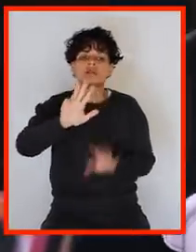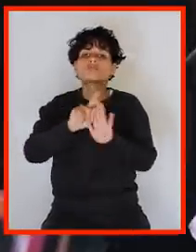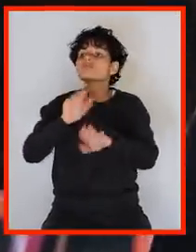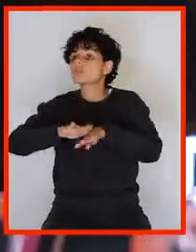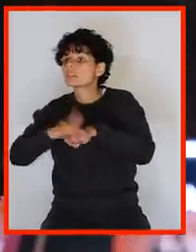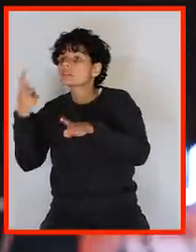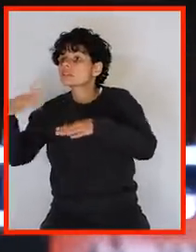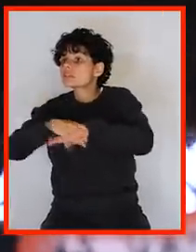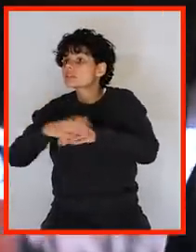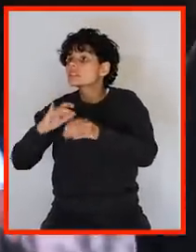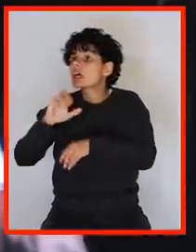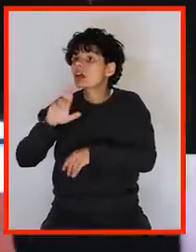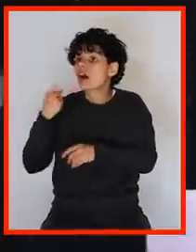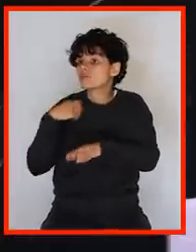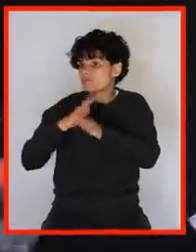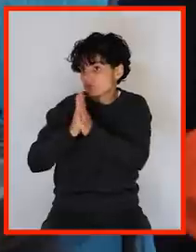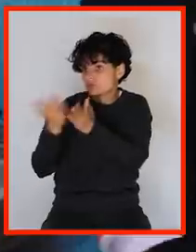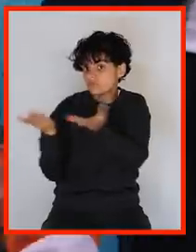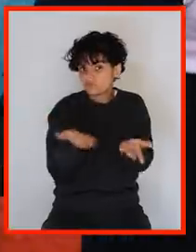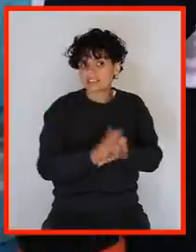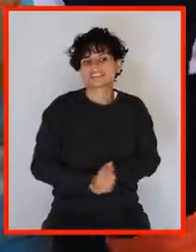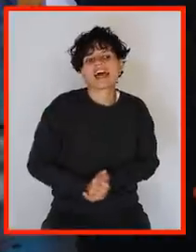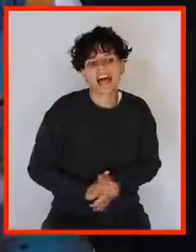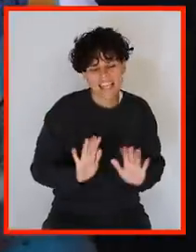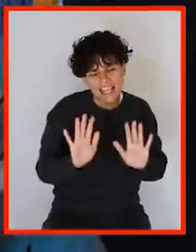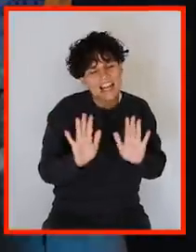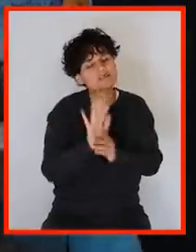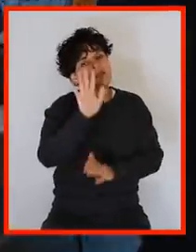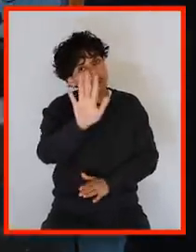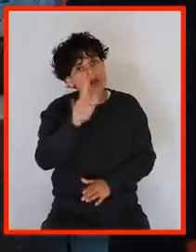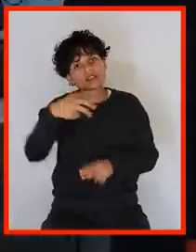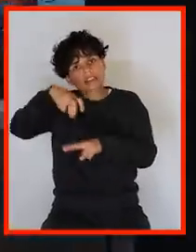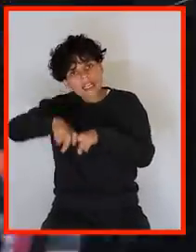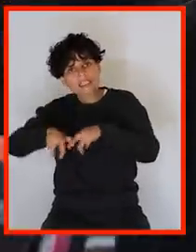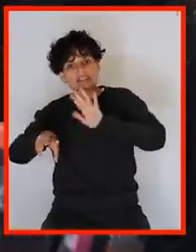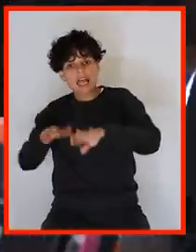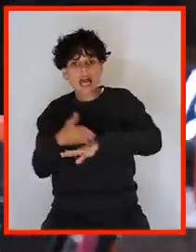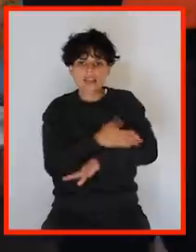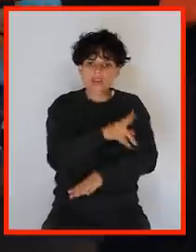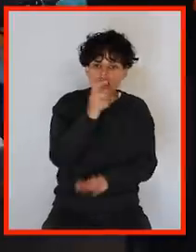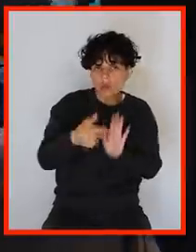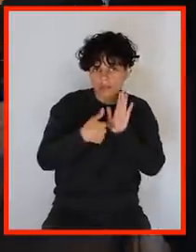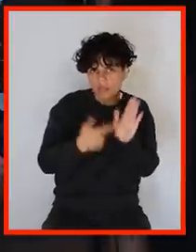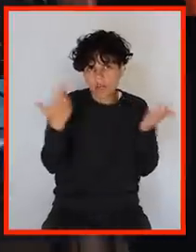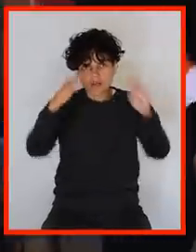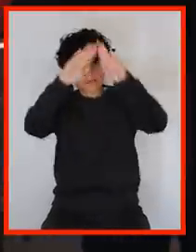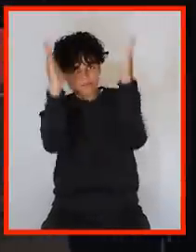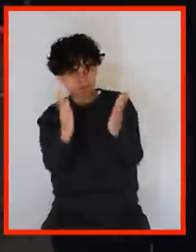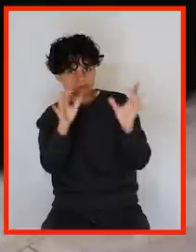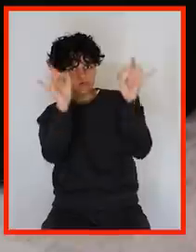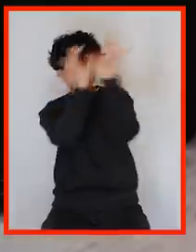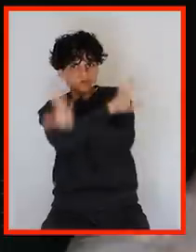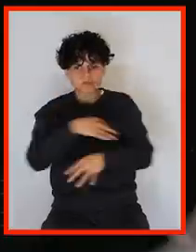circa al tiro para el hombre acá. Sí. Por favor, pues, tome asiento. Permiso. Oiga, pero antes, no. Antes de tomar asiento, por favor. No, güey, pero mira el look